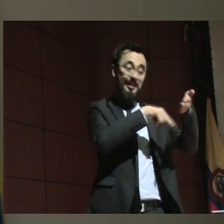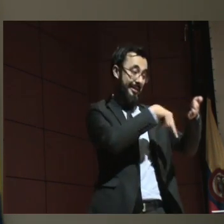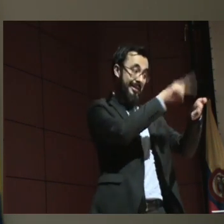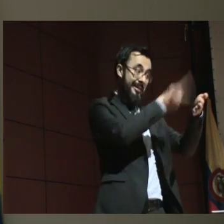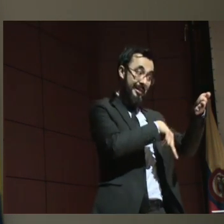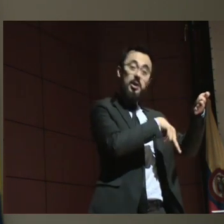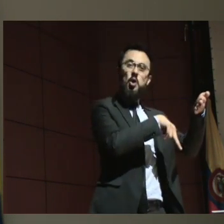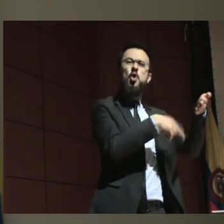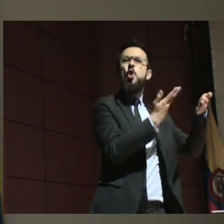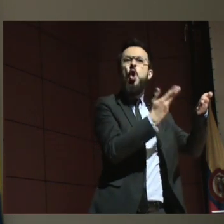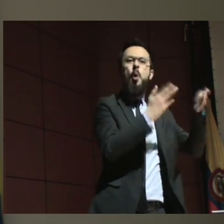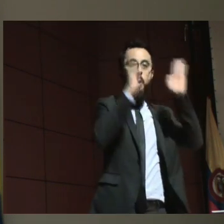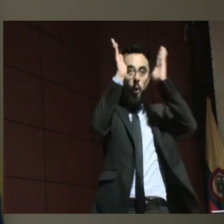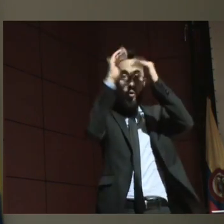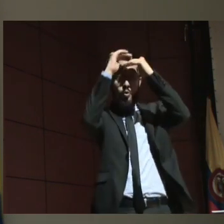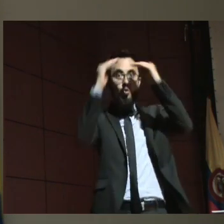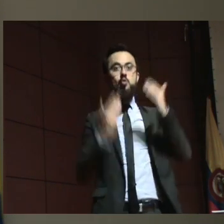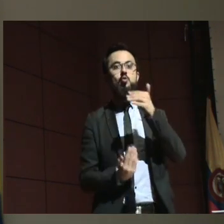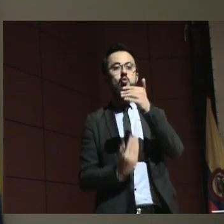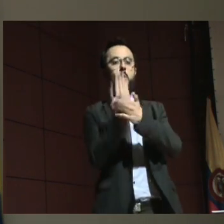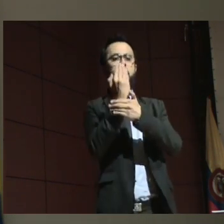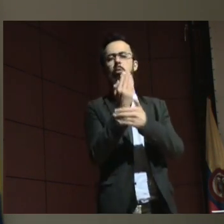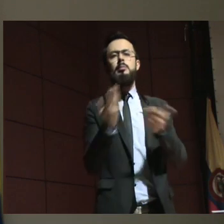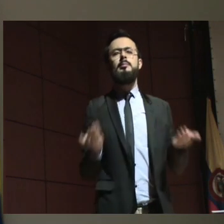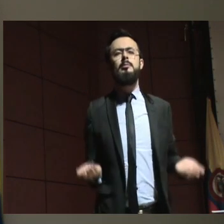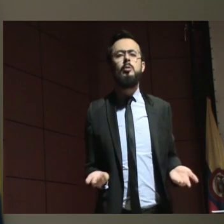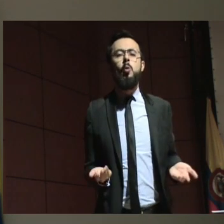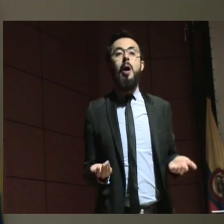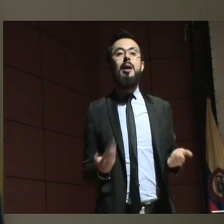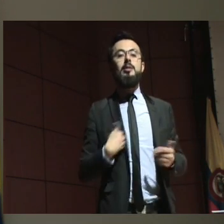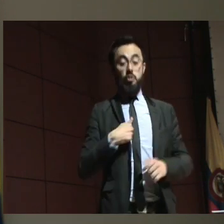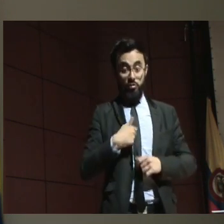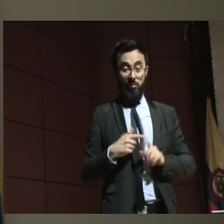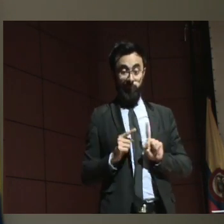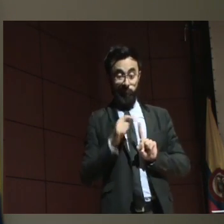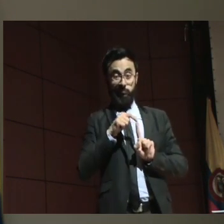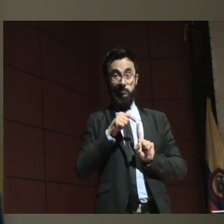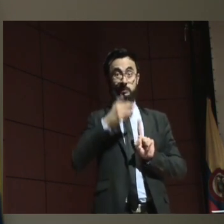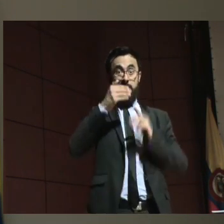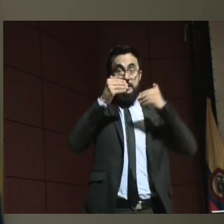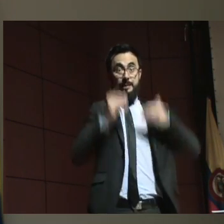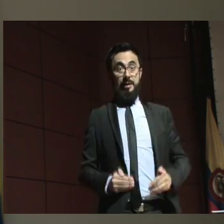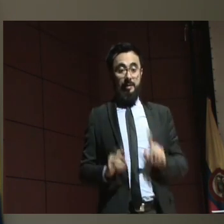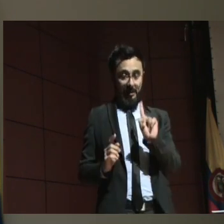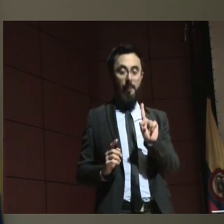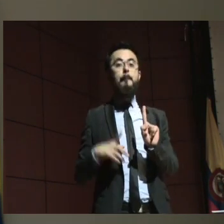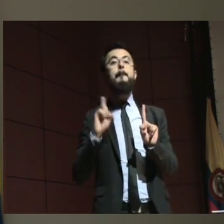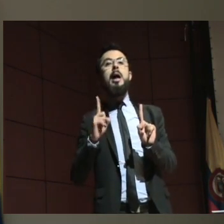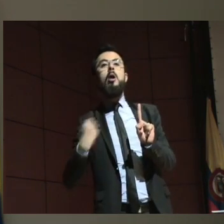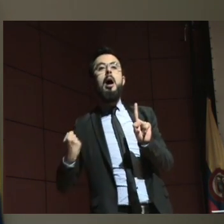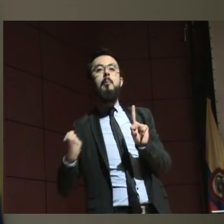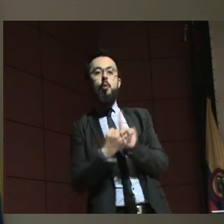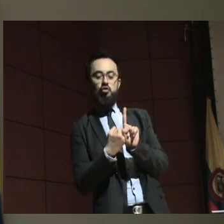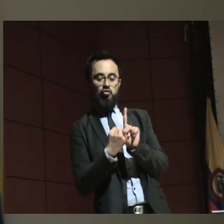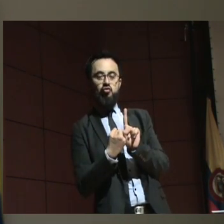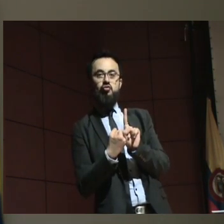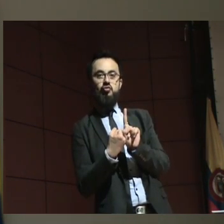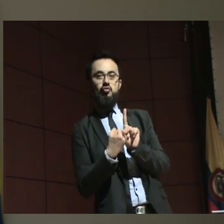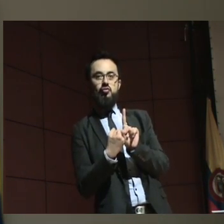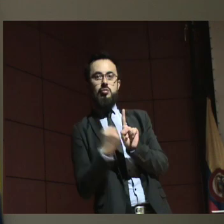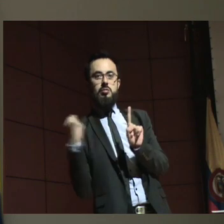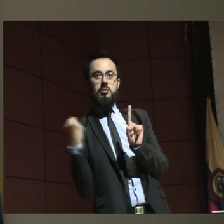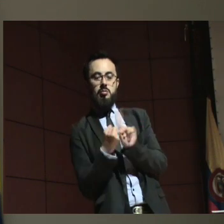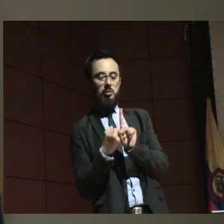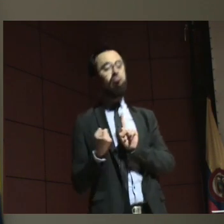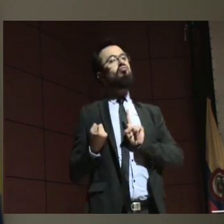decisiones con apoyo. Y la toma de decisiones con apoyo no es otra cosa que lo que hacemos nosotros todos los días. Es decir, la toma de decisiones con apoyo no es una cosa